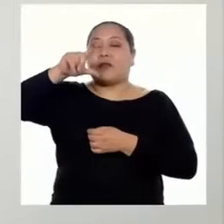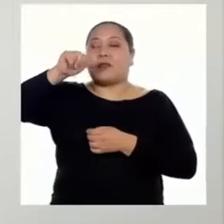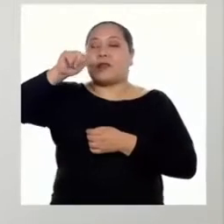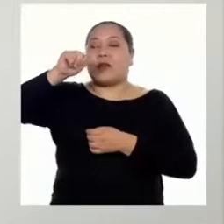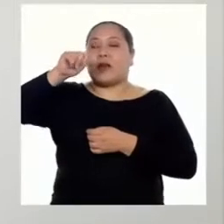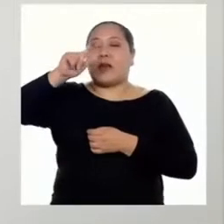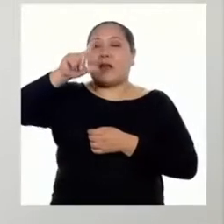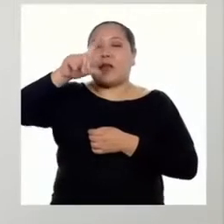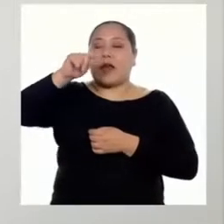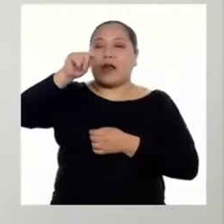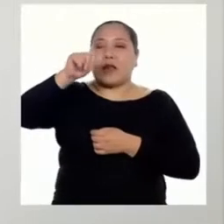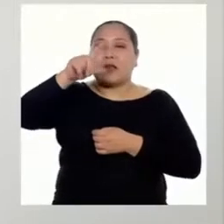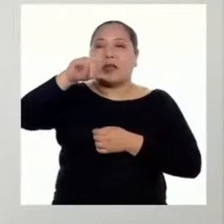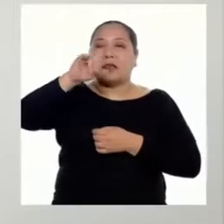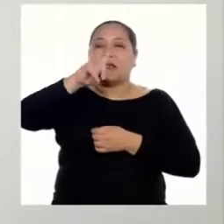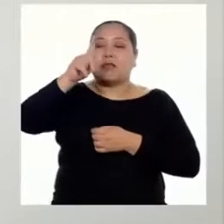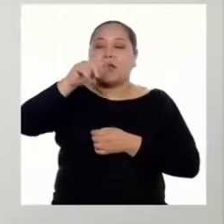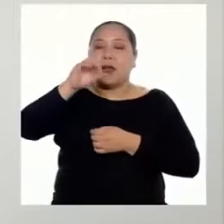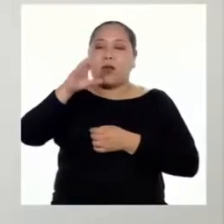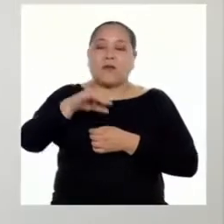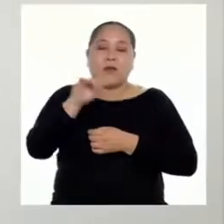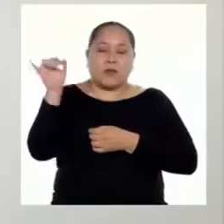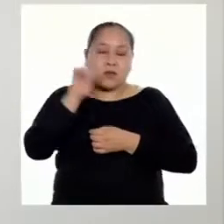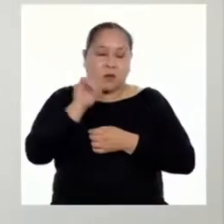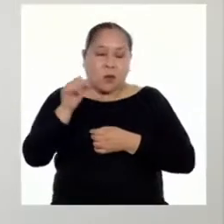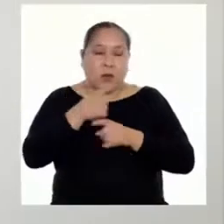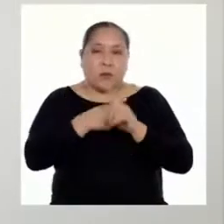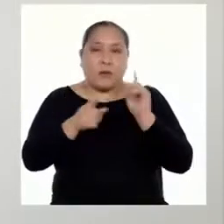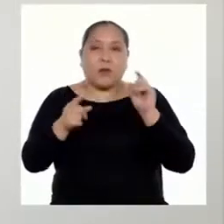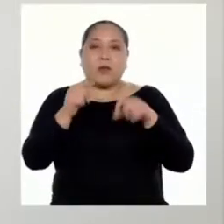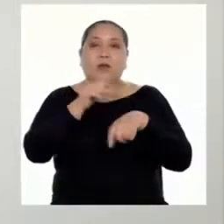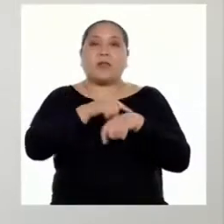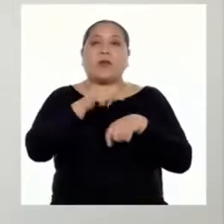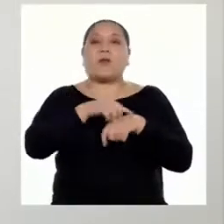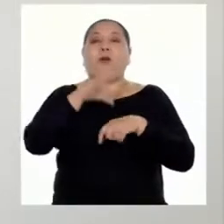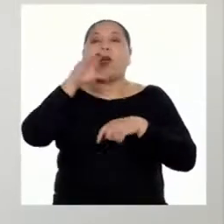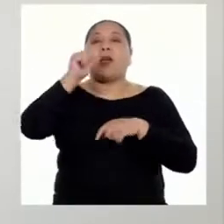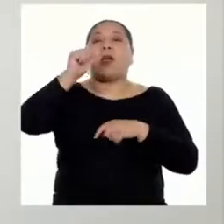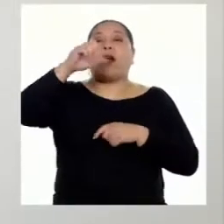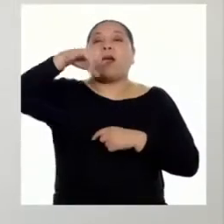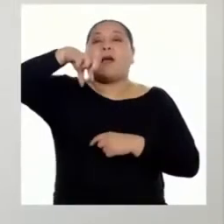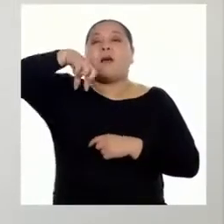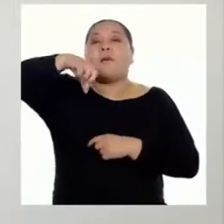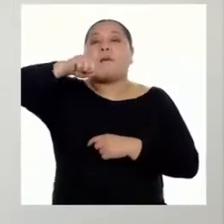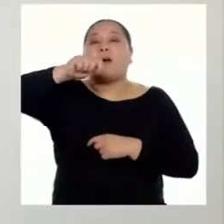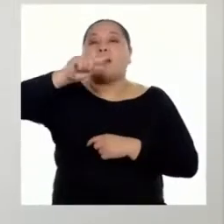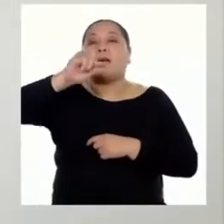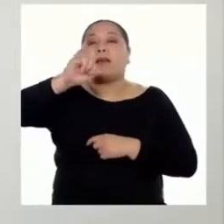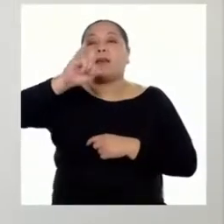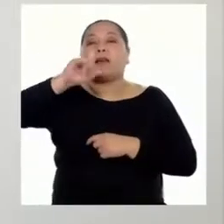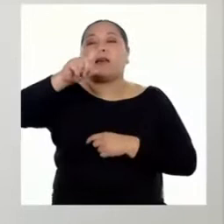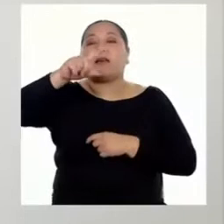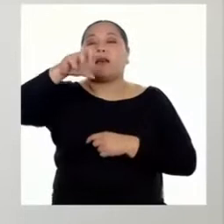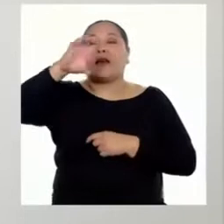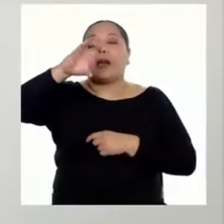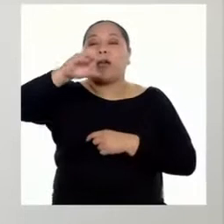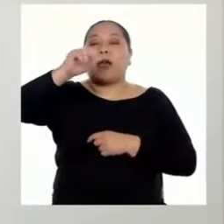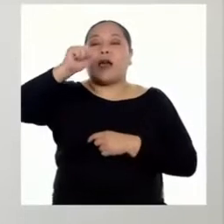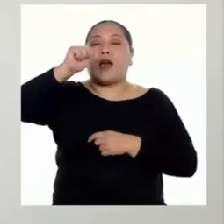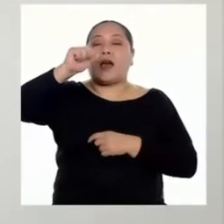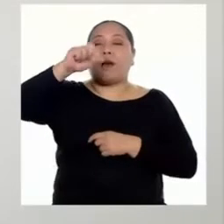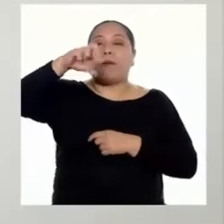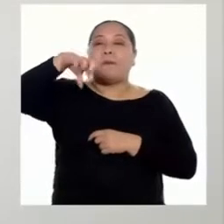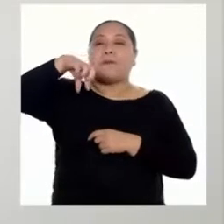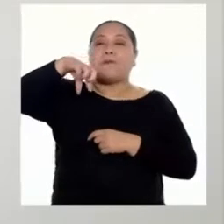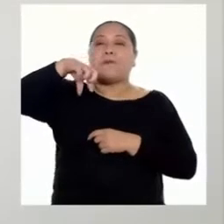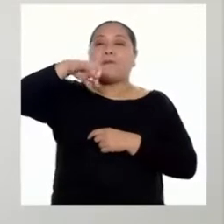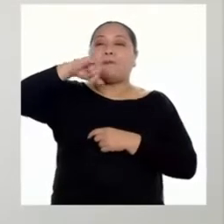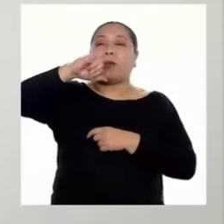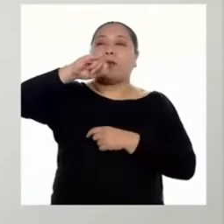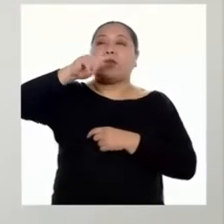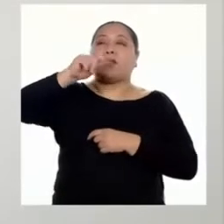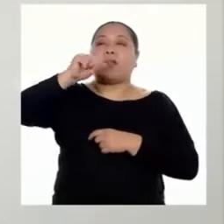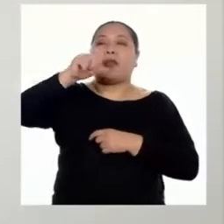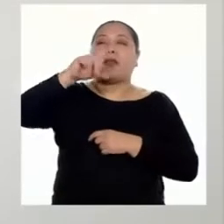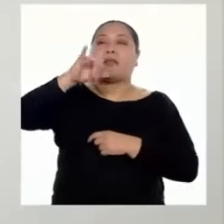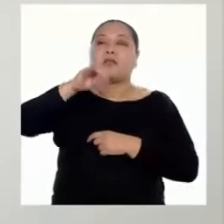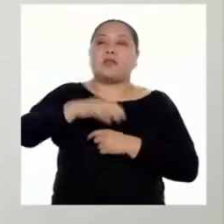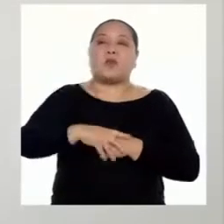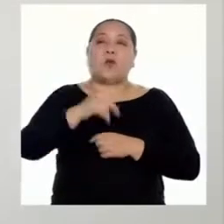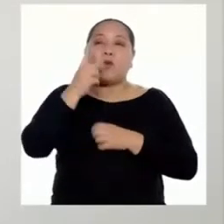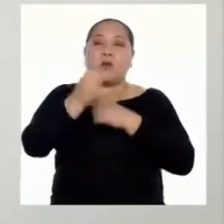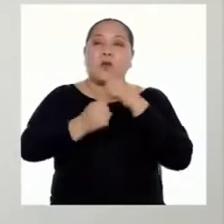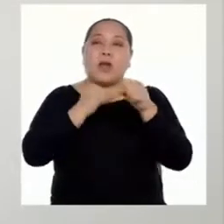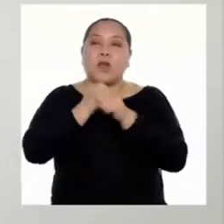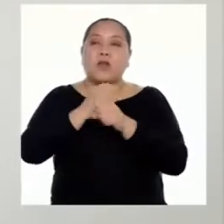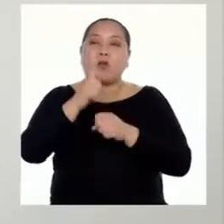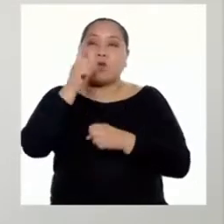son lo mismo, pero los periodos de capitalización pueden ser cada año, semestre, trimestre,